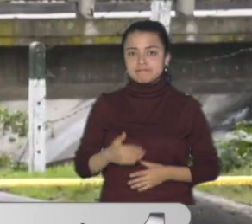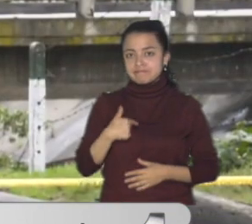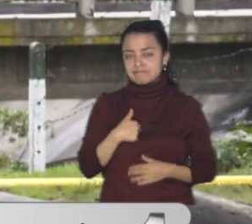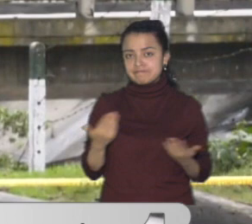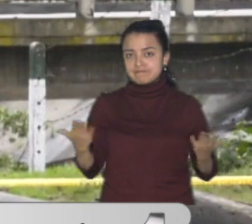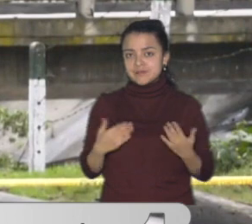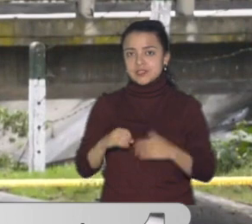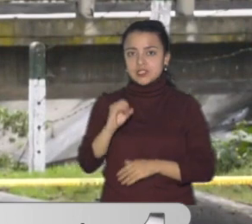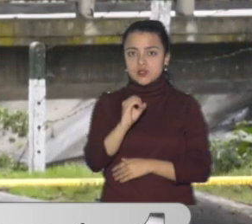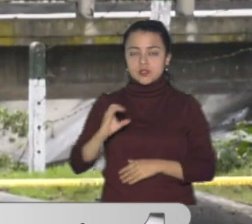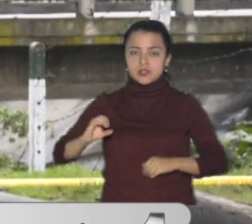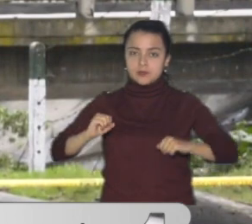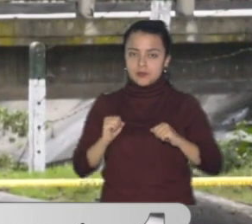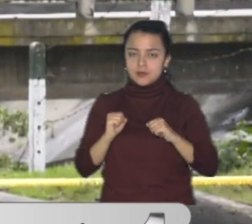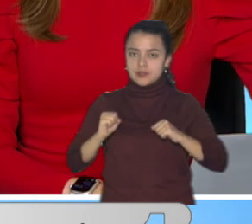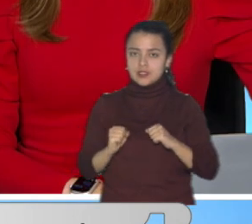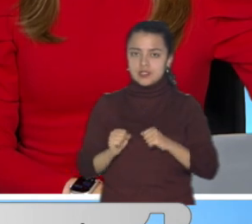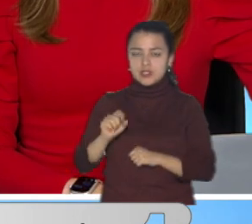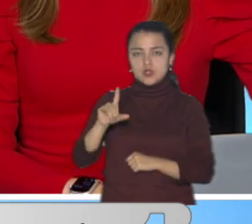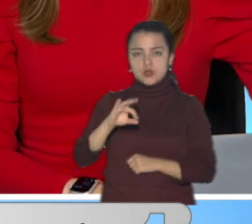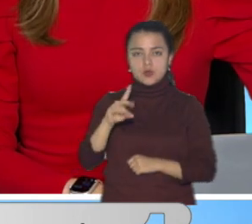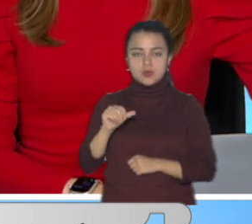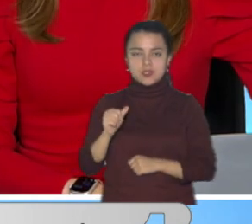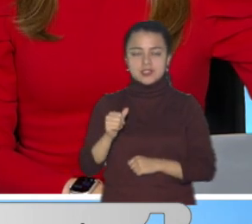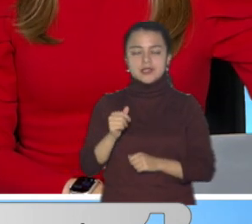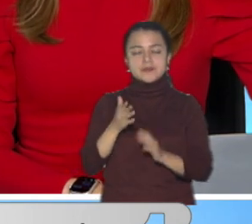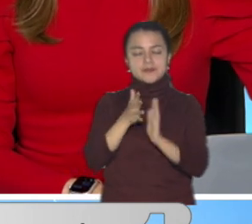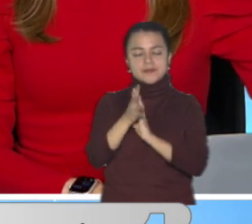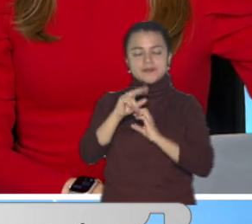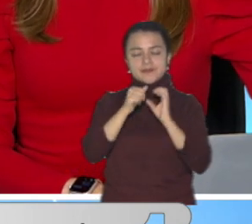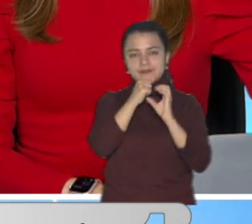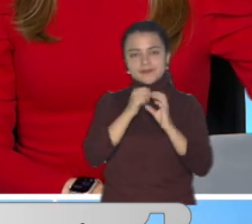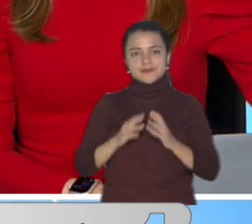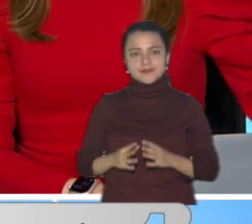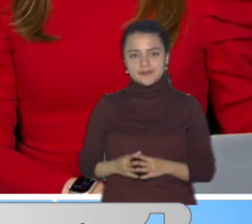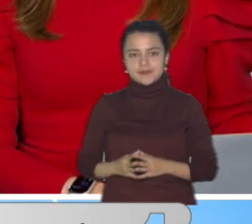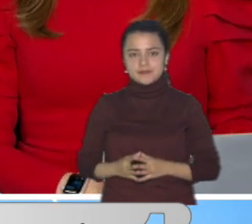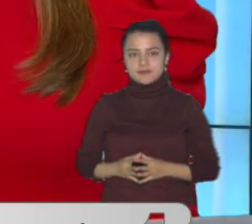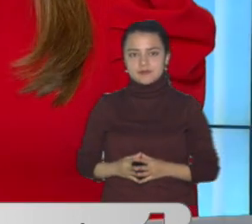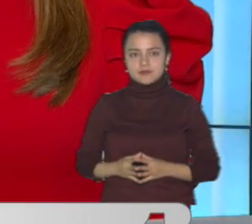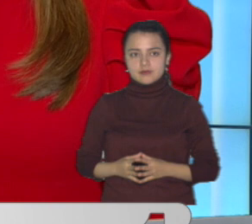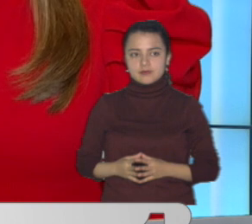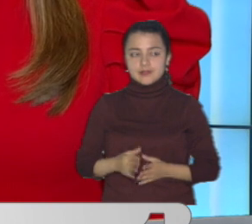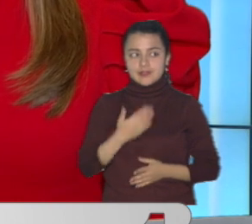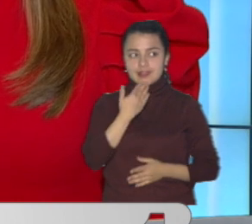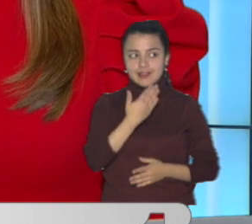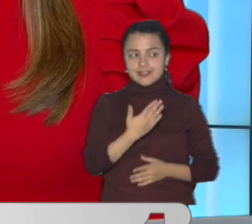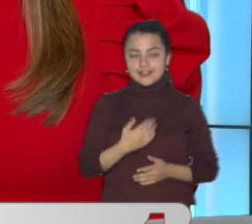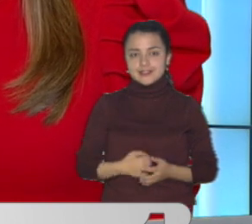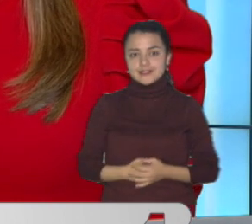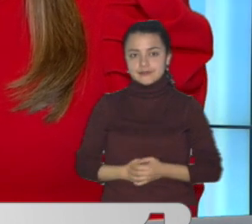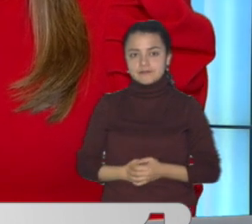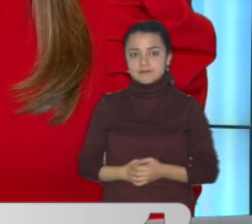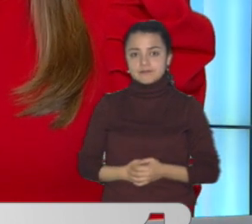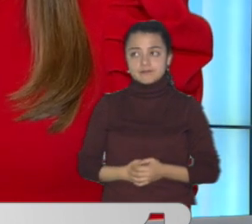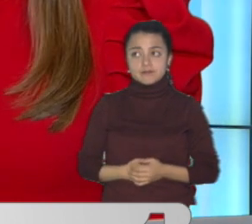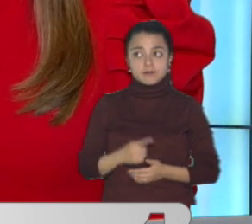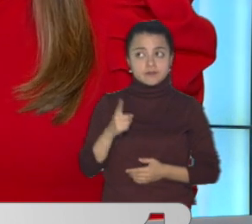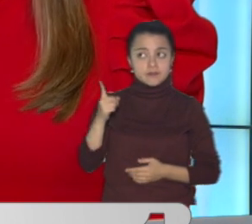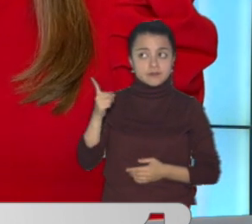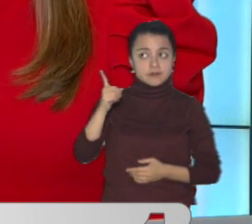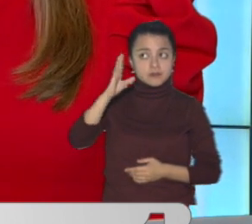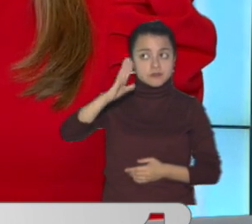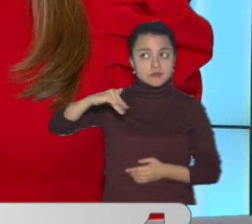el occidente de Bogotá, Luisa Fernández, Noticentro 1 CMI. Luisa, muchas gracias. Y en Antioquia también se registraron